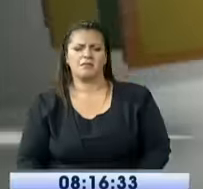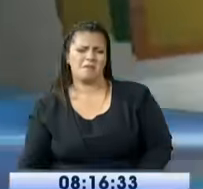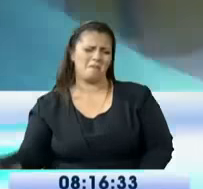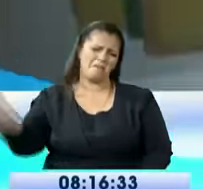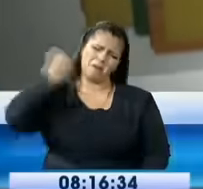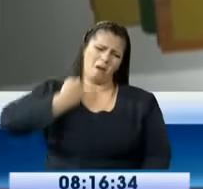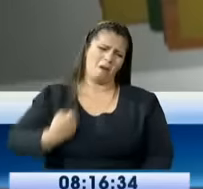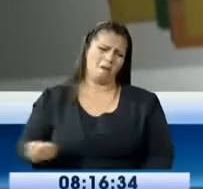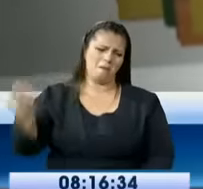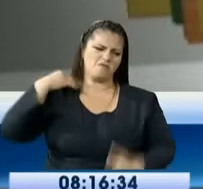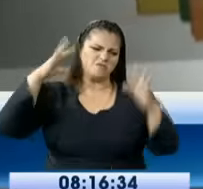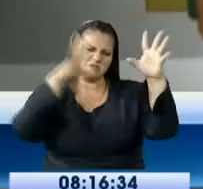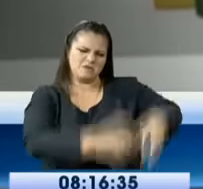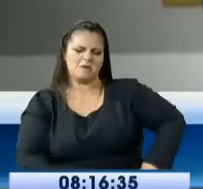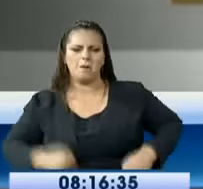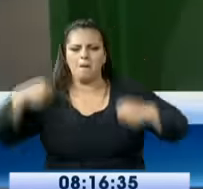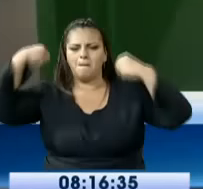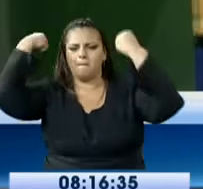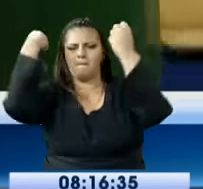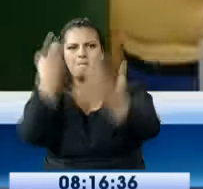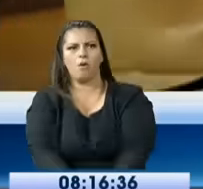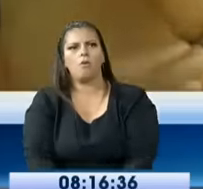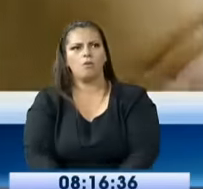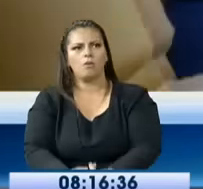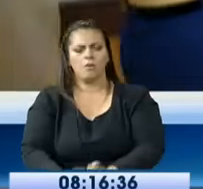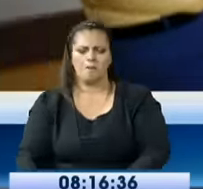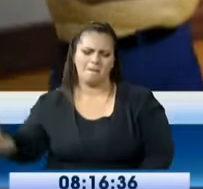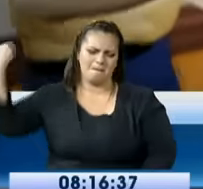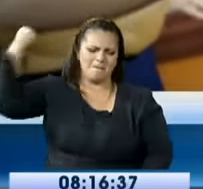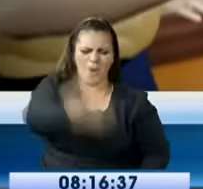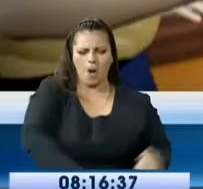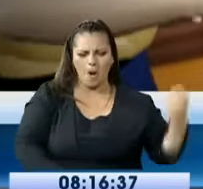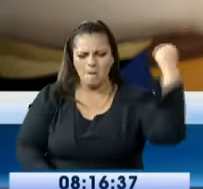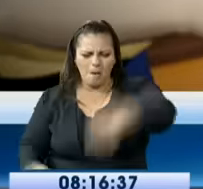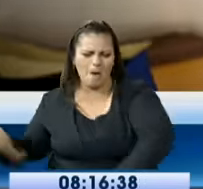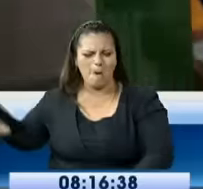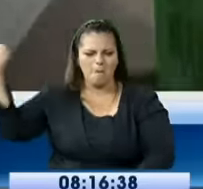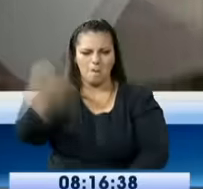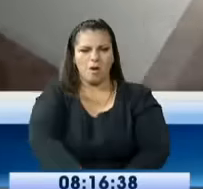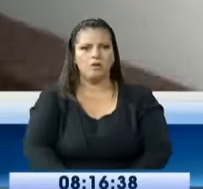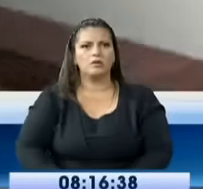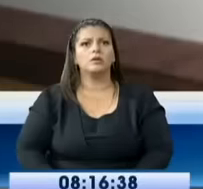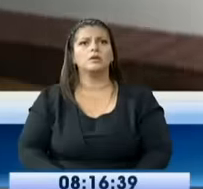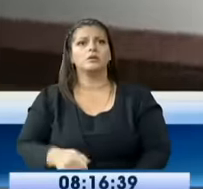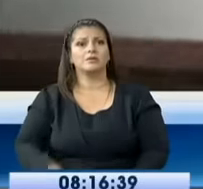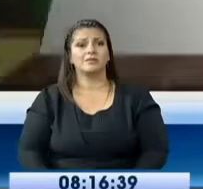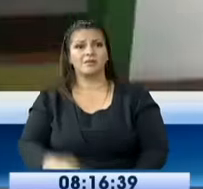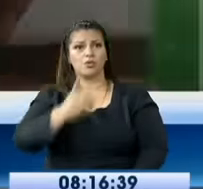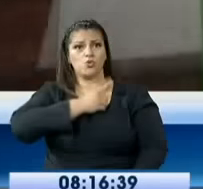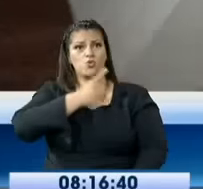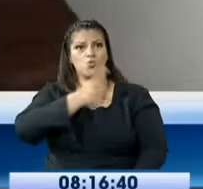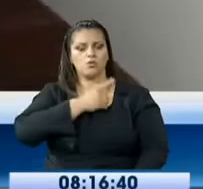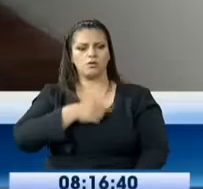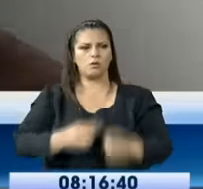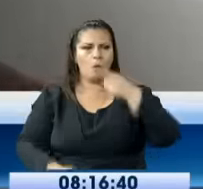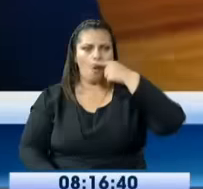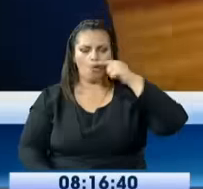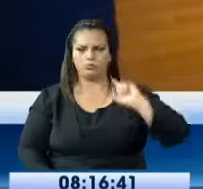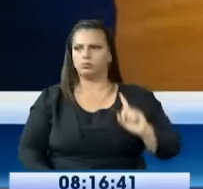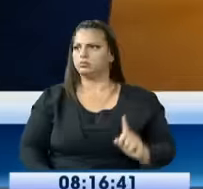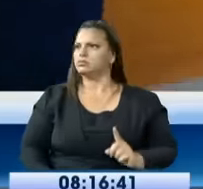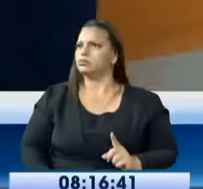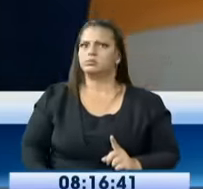me tiró al suelo y me cayó a golpe. Al ver que lo estaban golpeando, el dueño del restaurante decidió enfrentar a los delincuentes. Y ahí cogió y